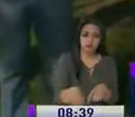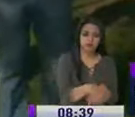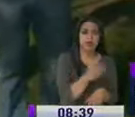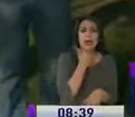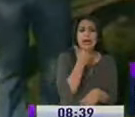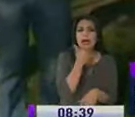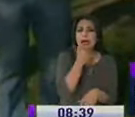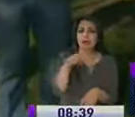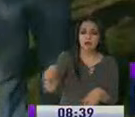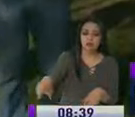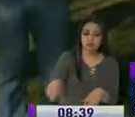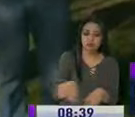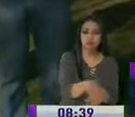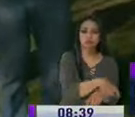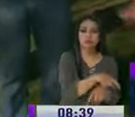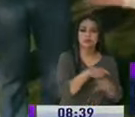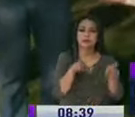información.